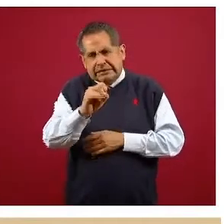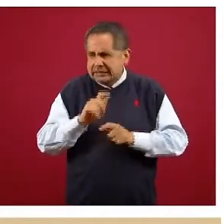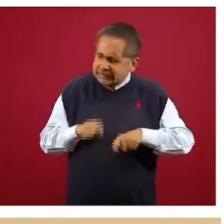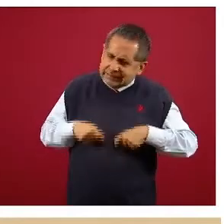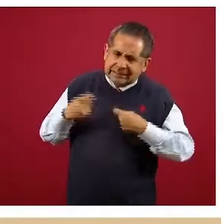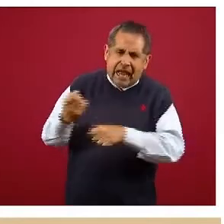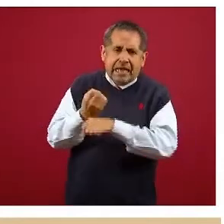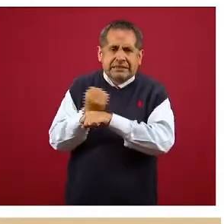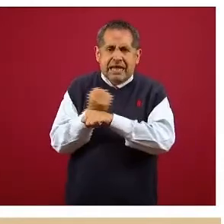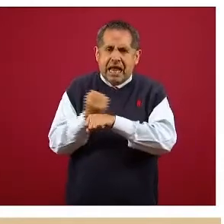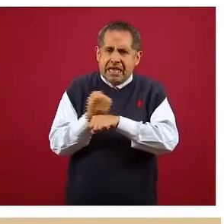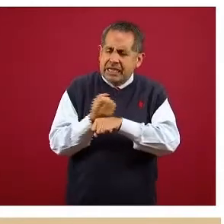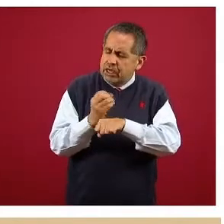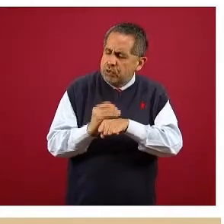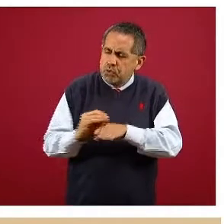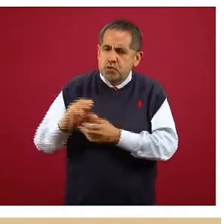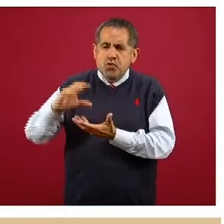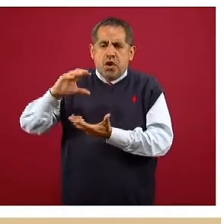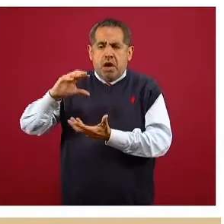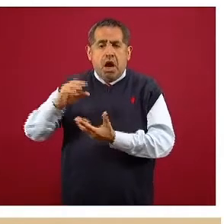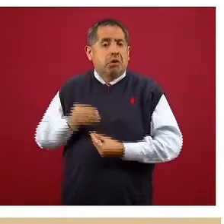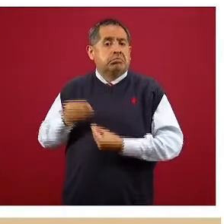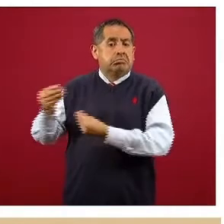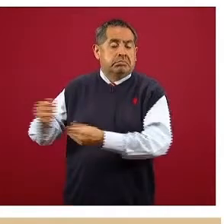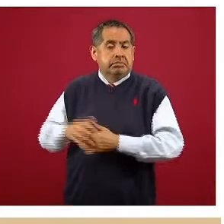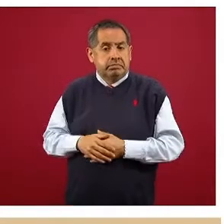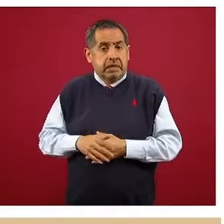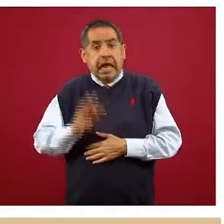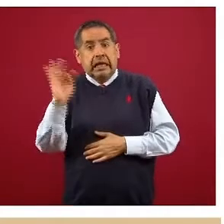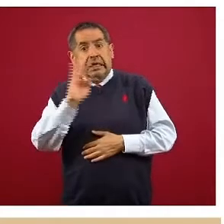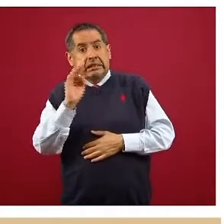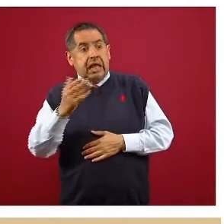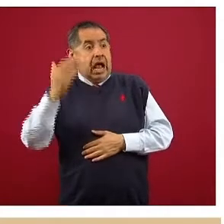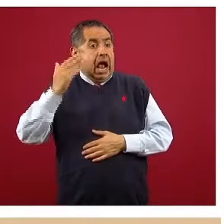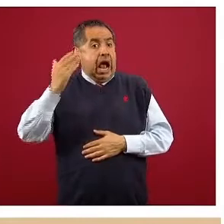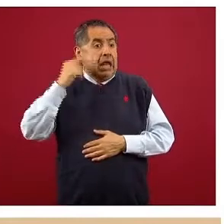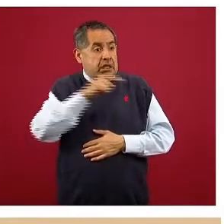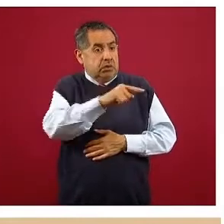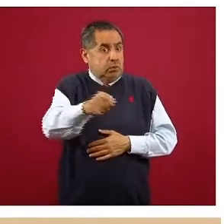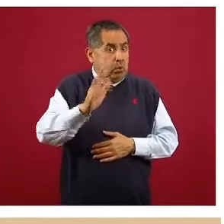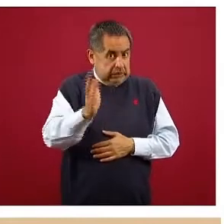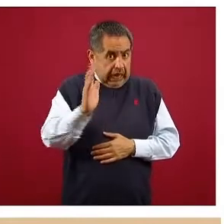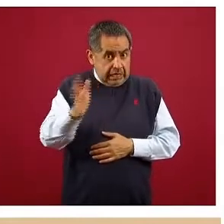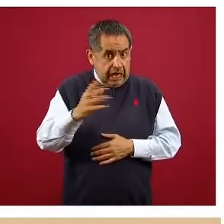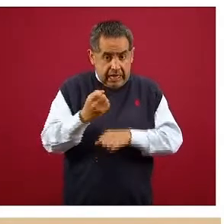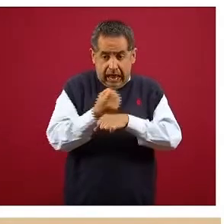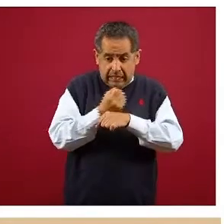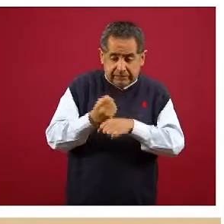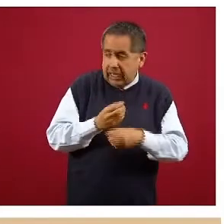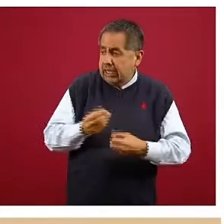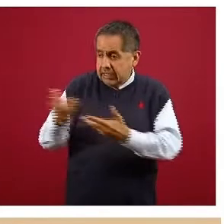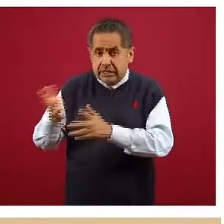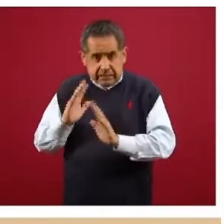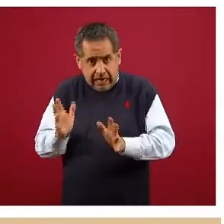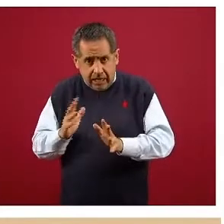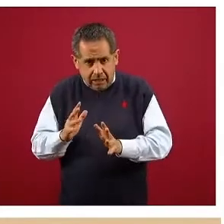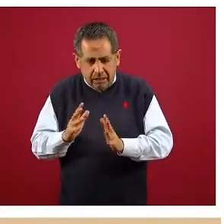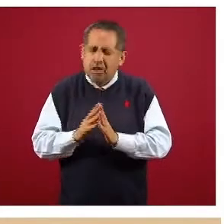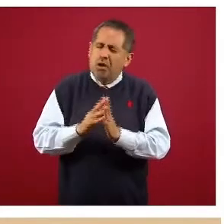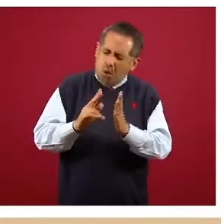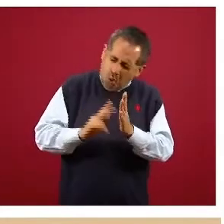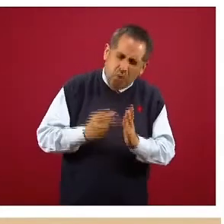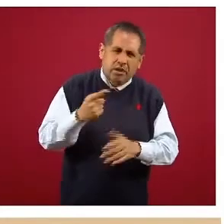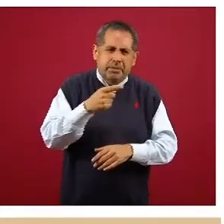sangre. Y si alguien ya ha donado de manera voluntaria y altruista sangre, lo invitamos a que lo vuelva a